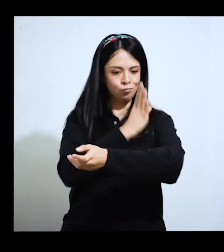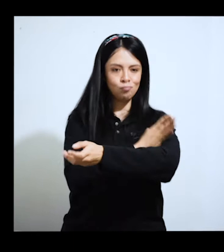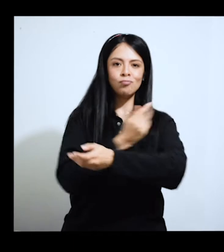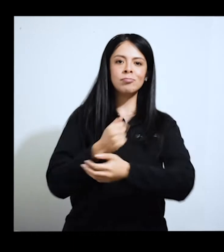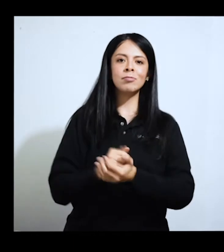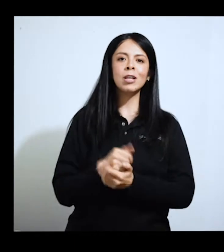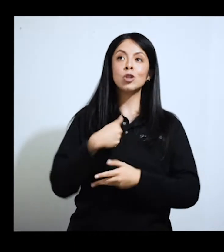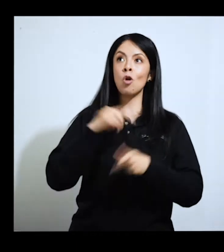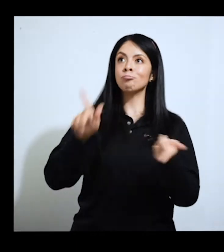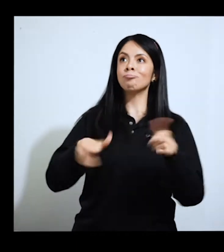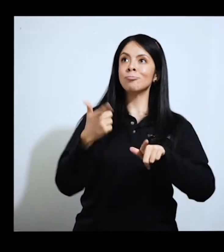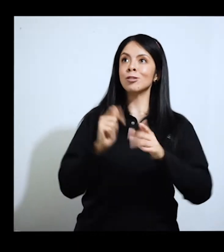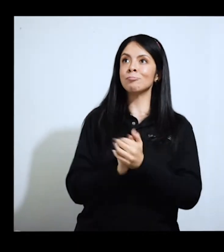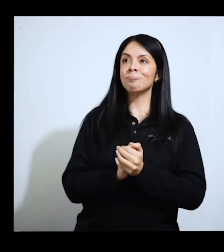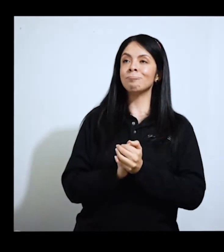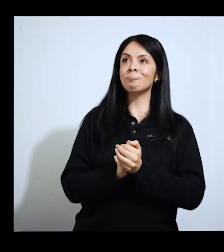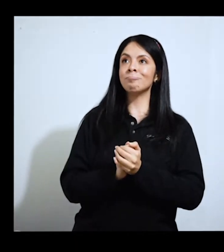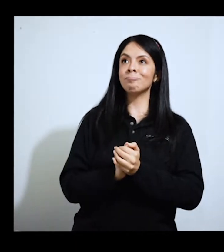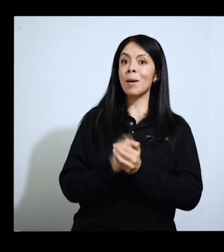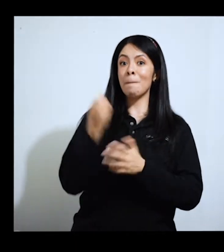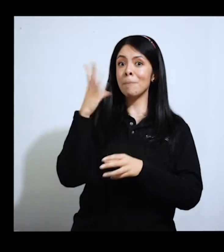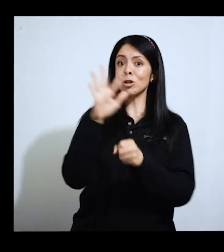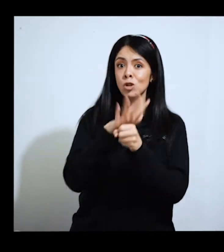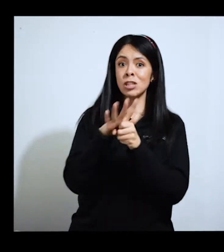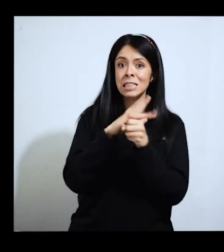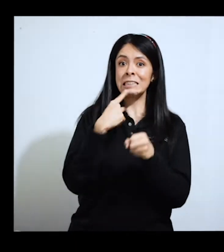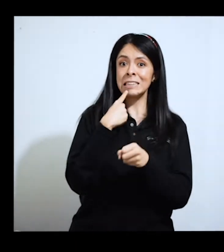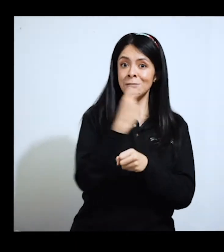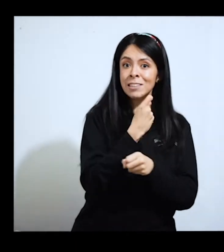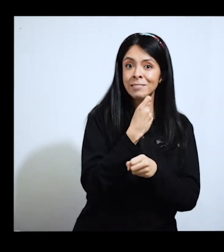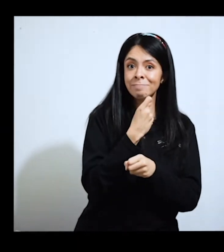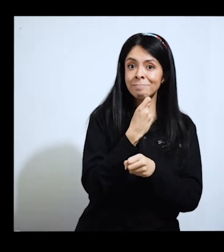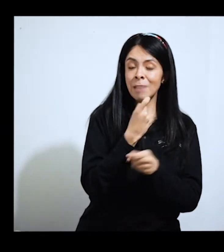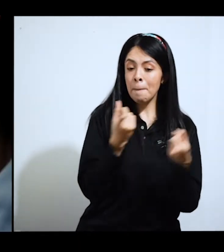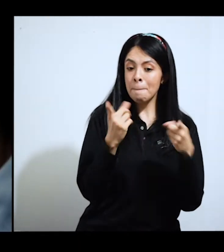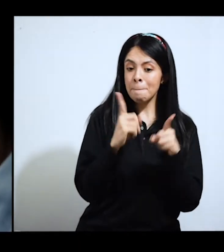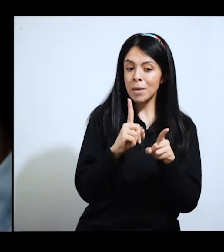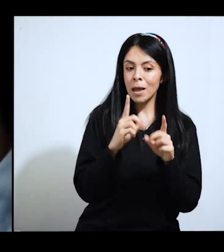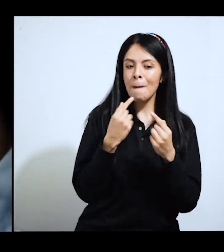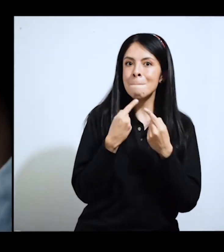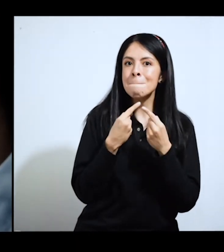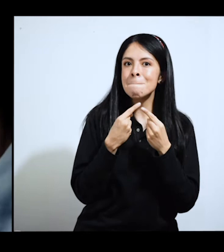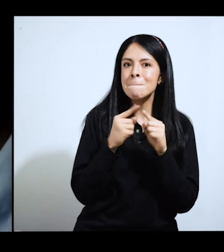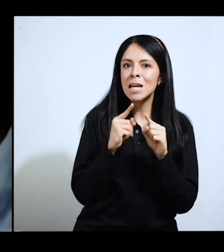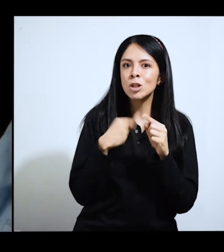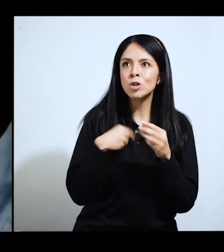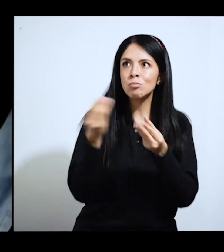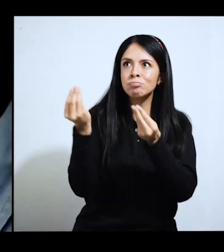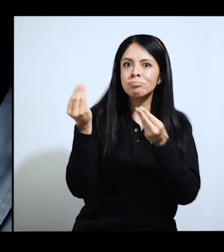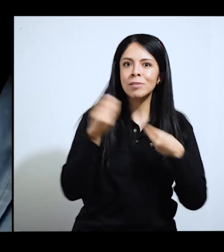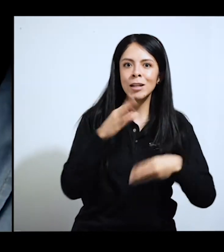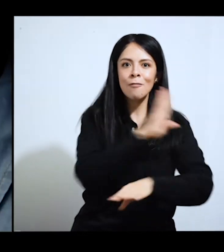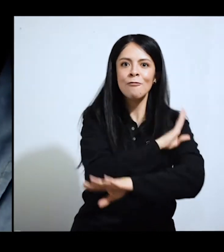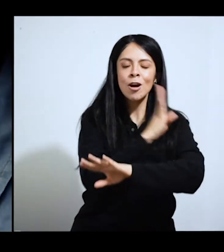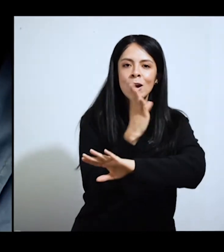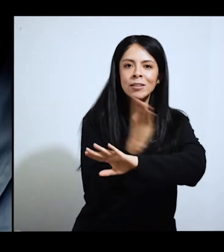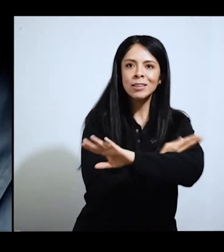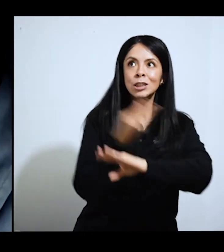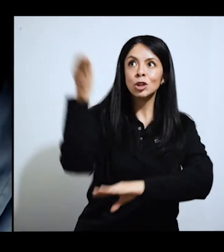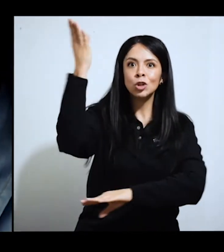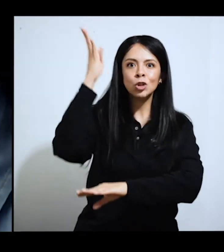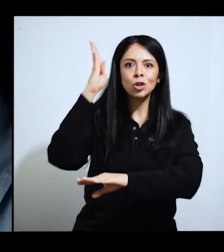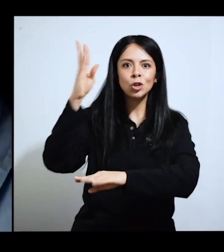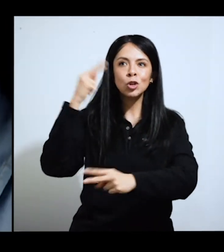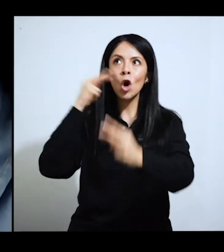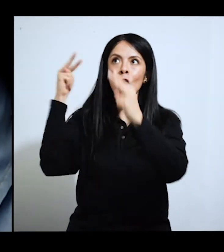pensar en listo, van a haber situaciones difíciles, Y gracias a eso se ganó fortaleza y Dios